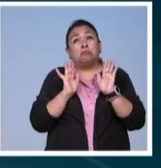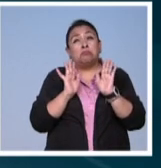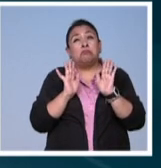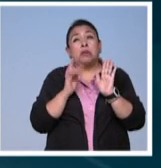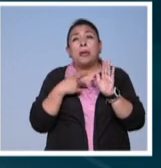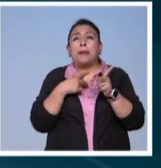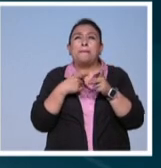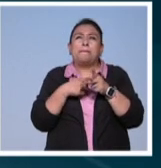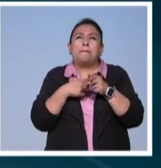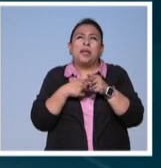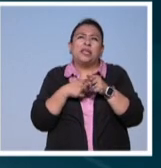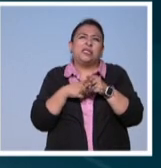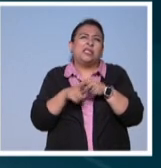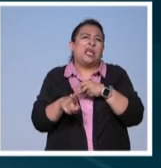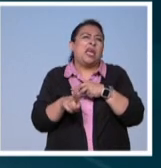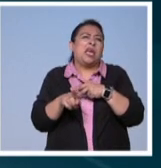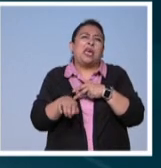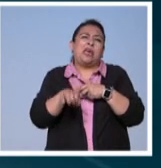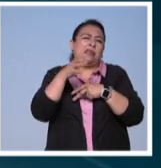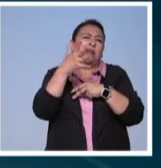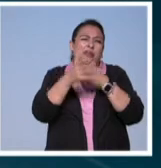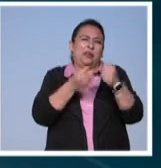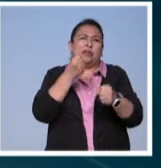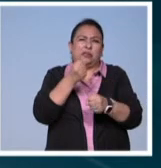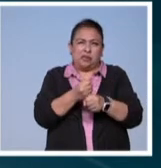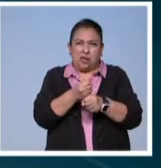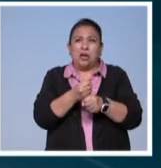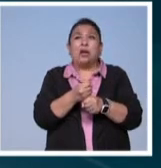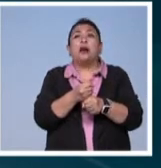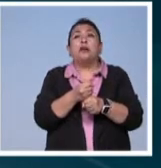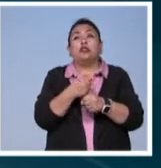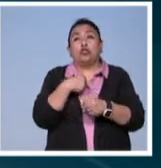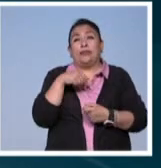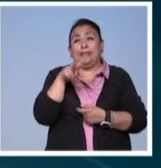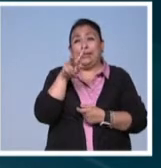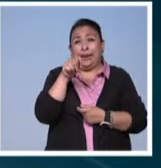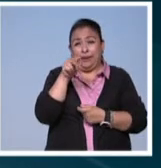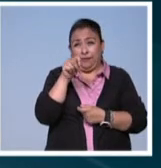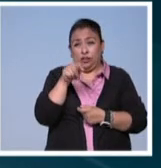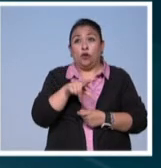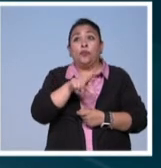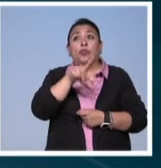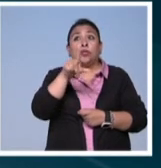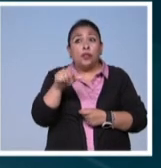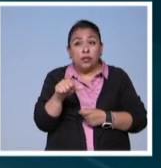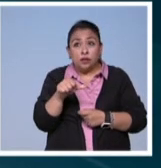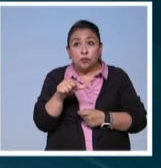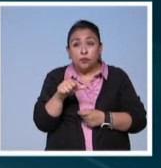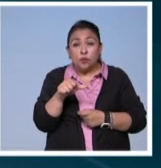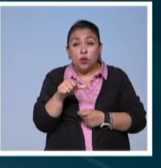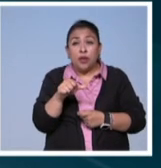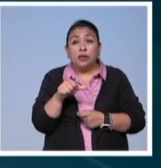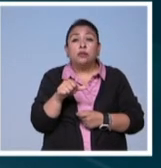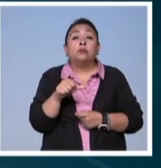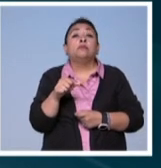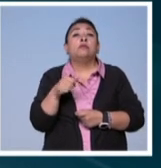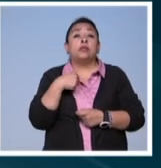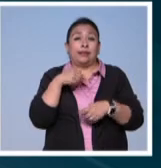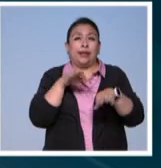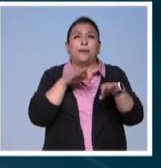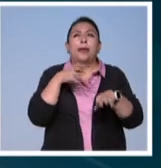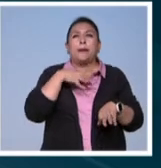mis primeros inicios fueron como a los 10 años haciendo televisión y después de eso ya trabajé